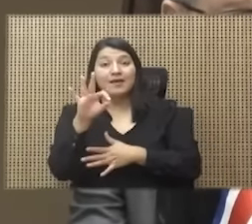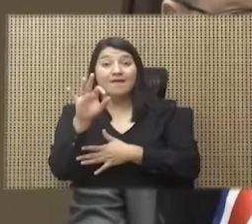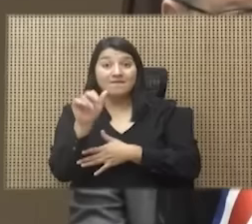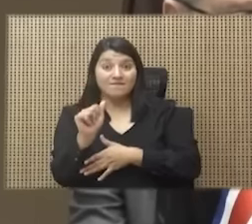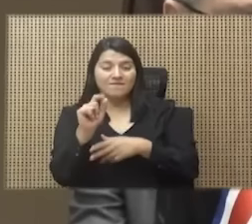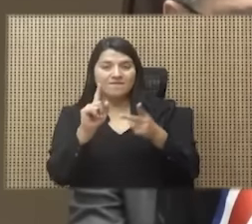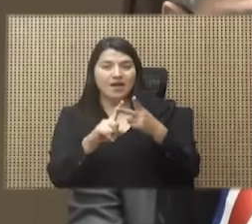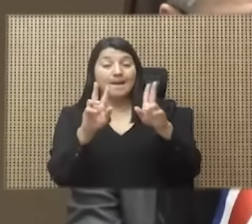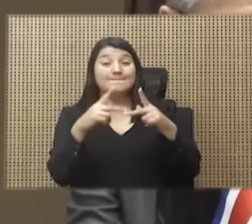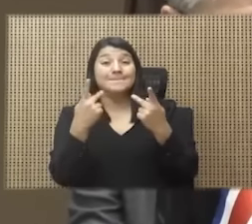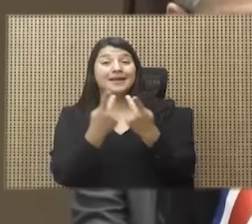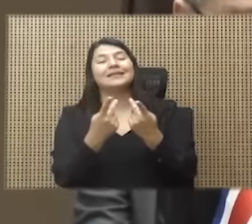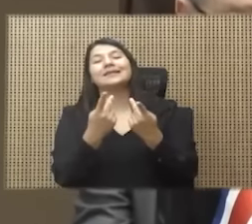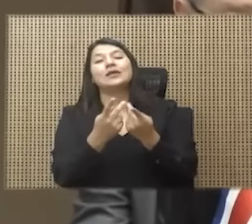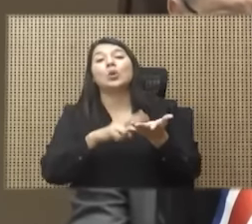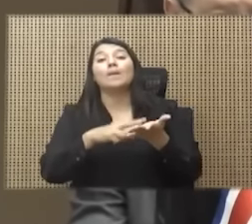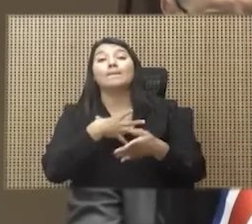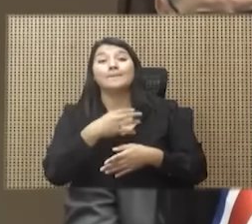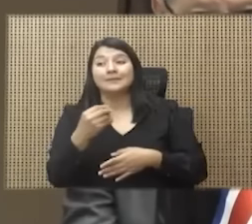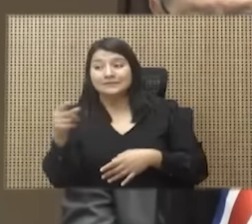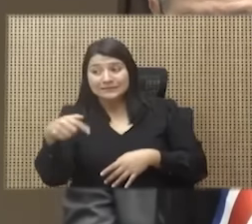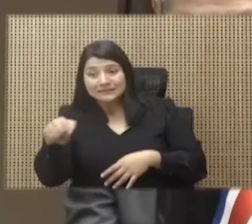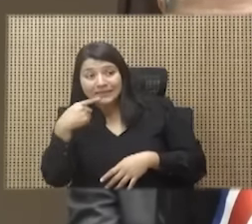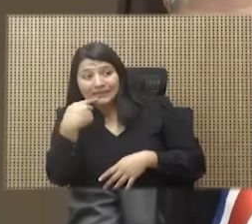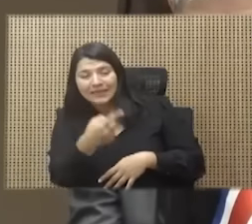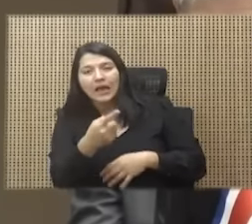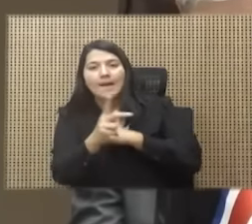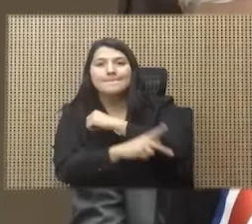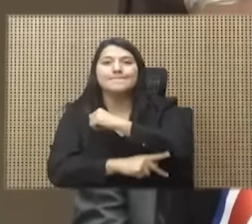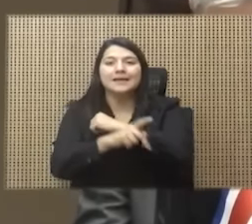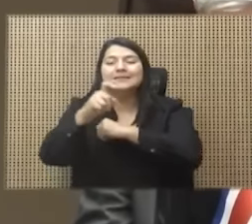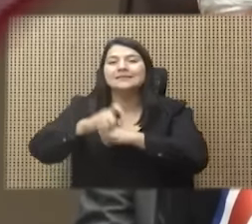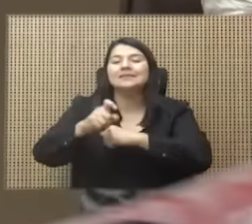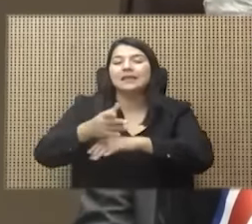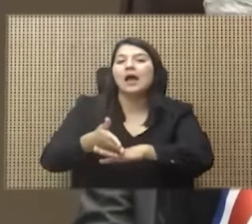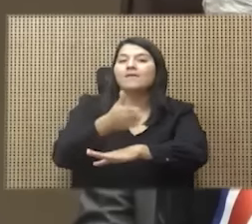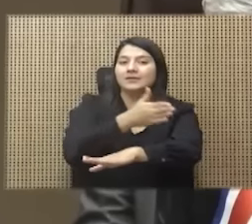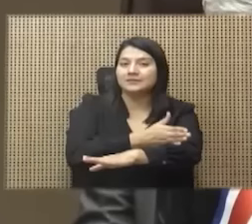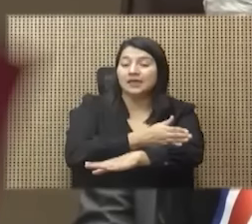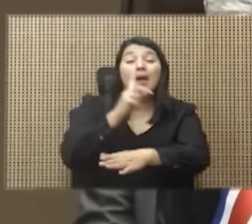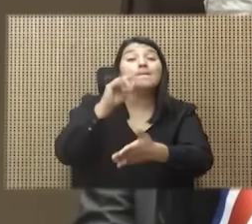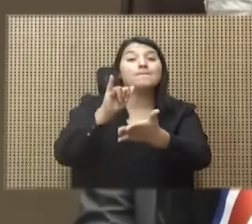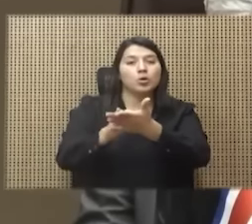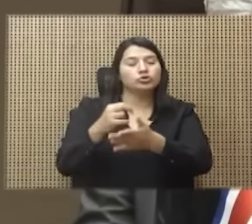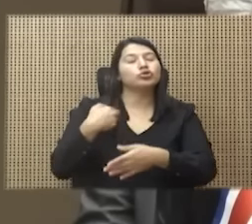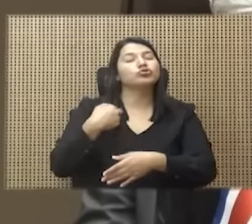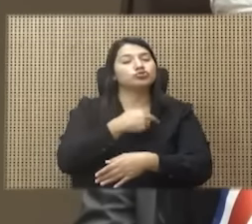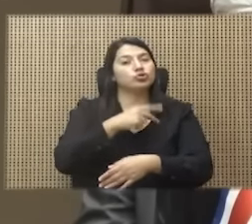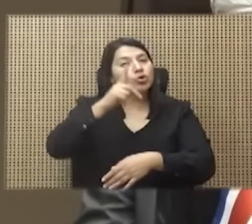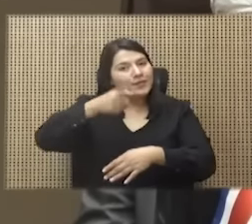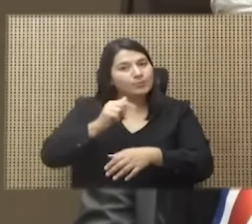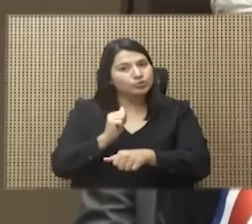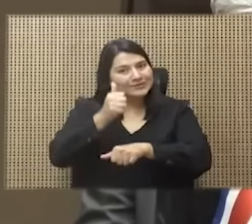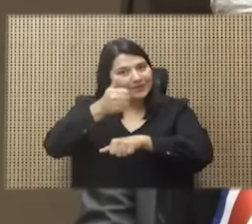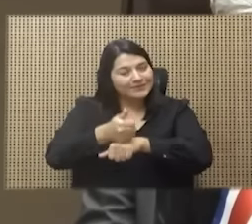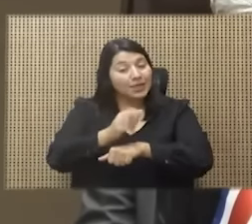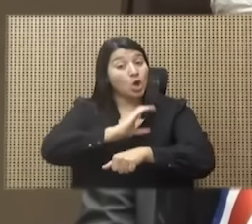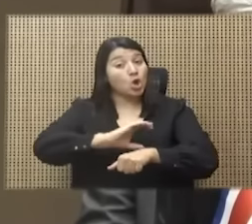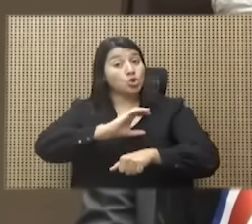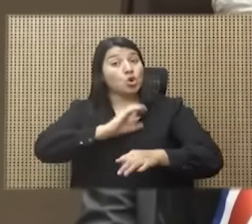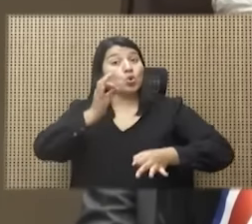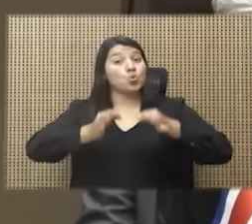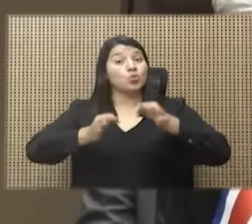que el país necesita avanzar y que para ello debemos crear las condiciones jurídicas necesarias para que